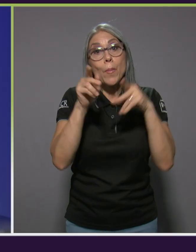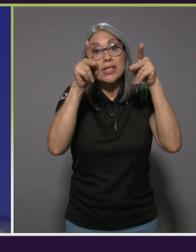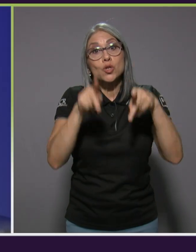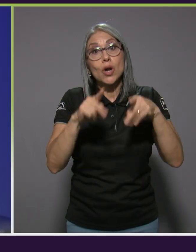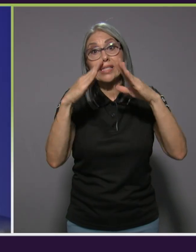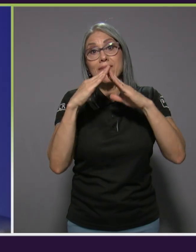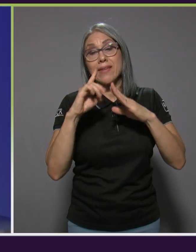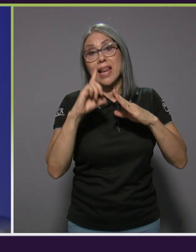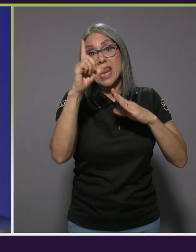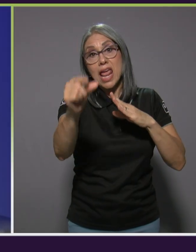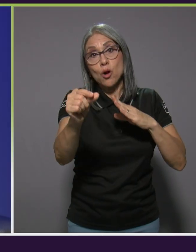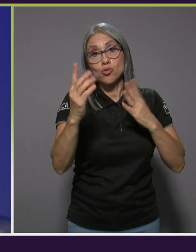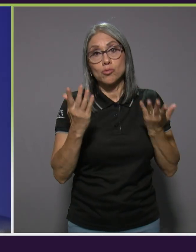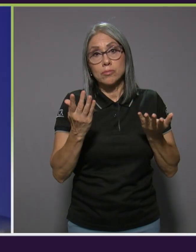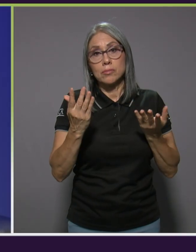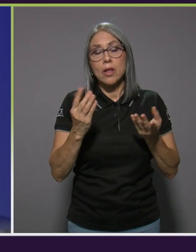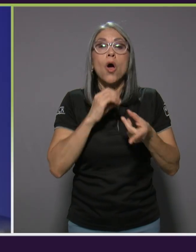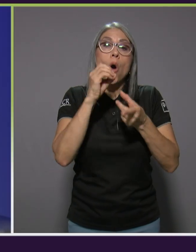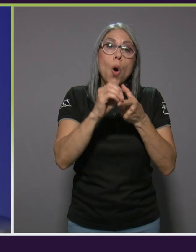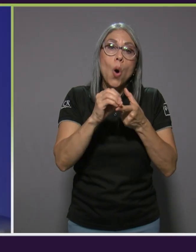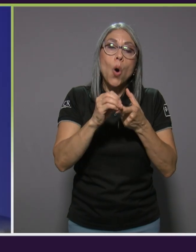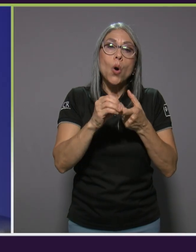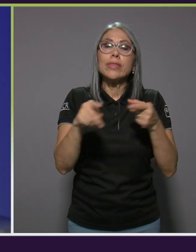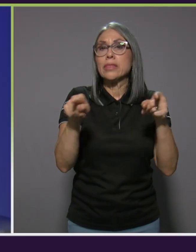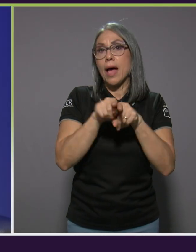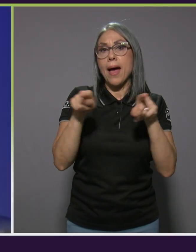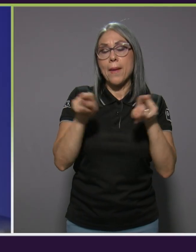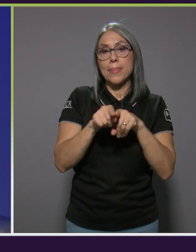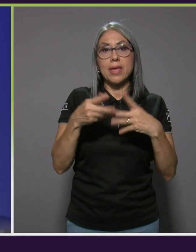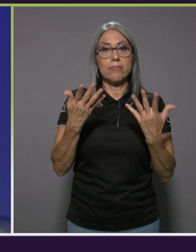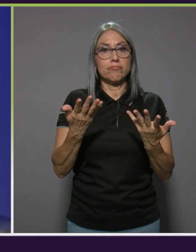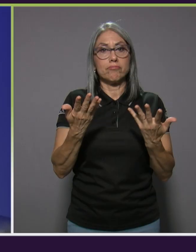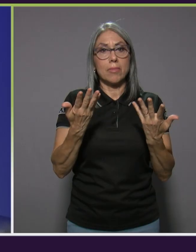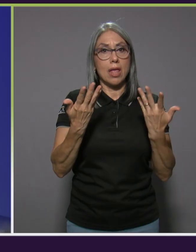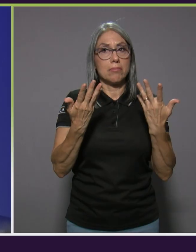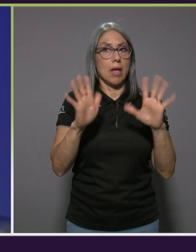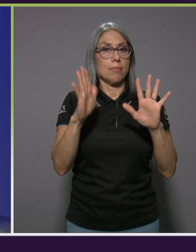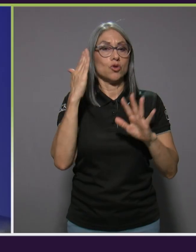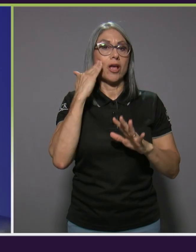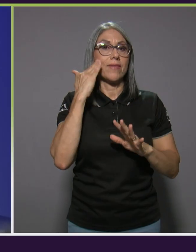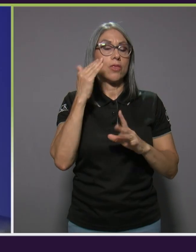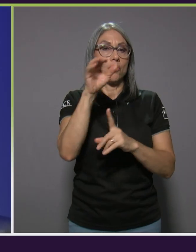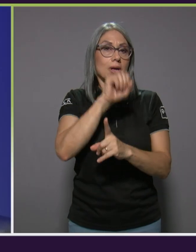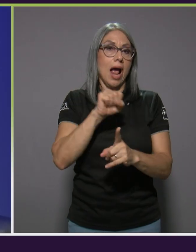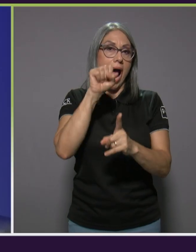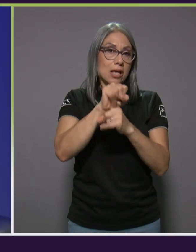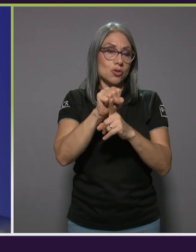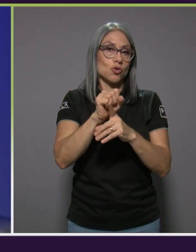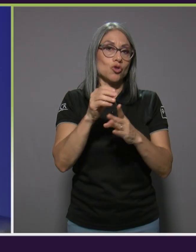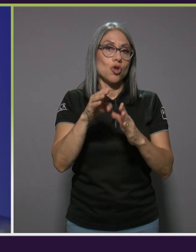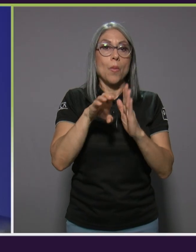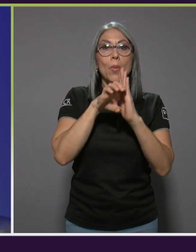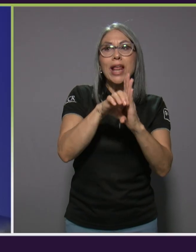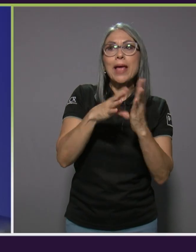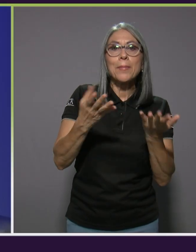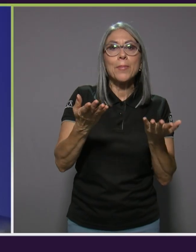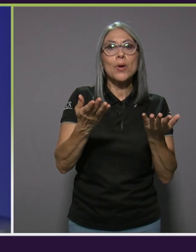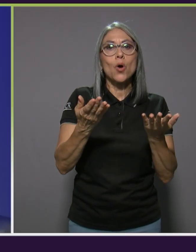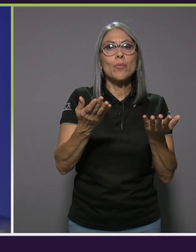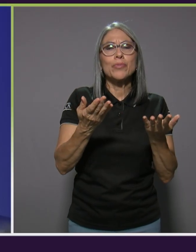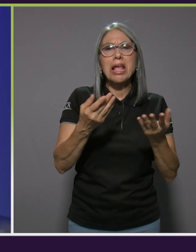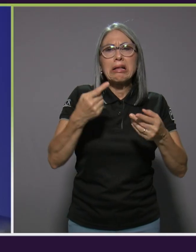inclusive trabajadores. Se han tenido casos que, por ejemplo, tienen disputas vecinales por